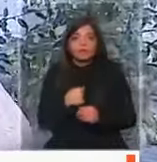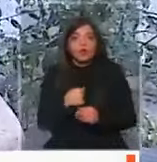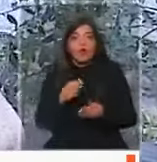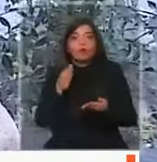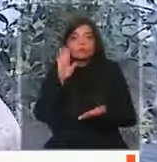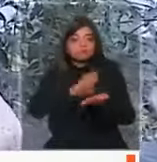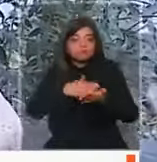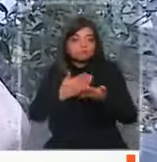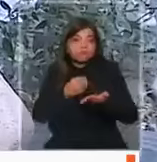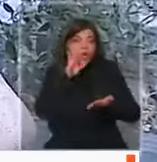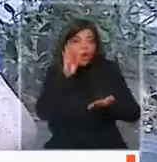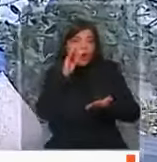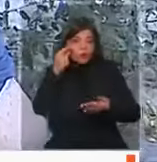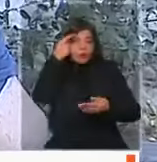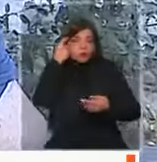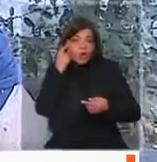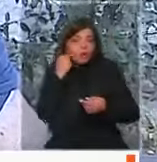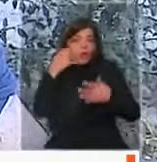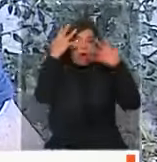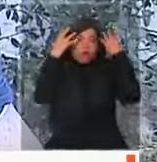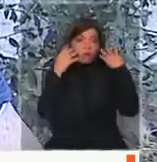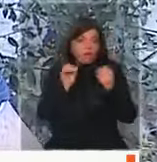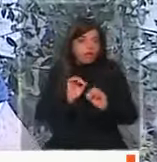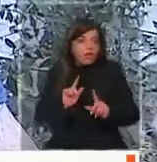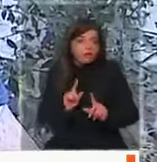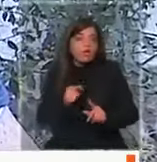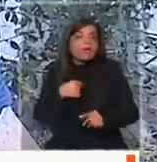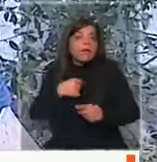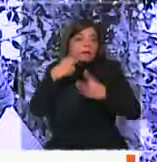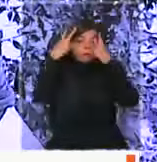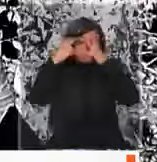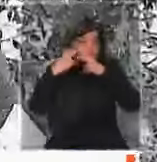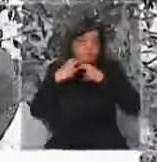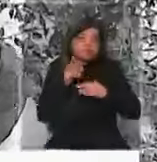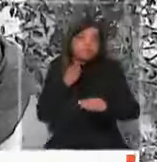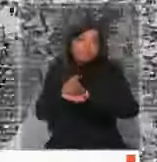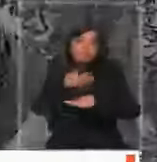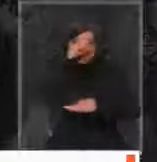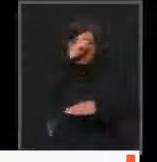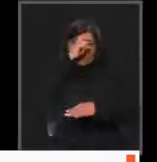curaciones, no me baño, Se me infecta y caigo al hospital.